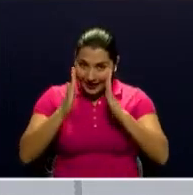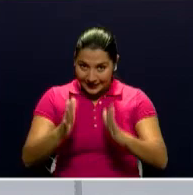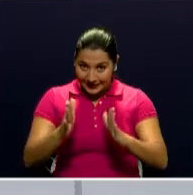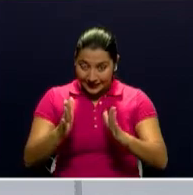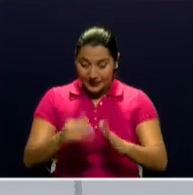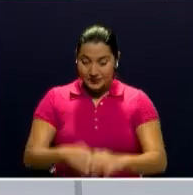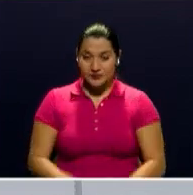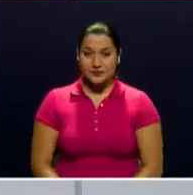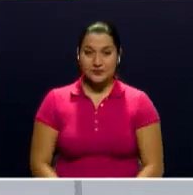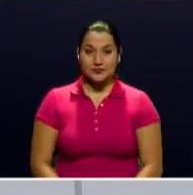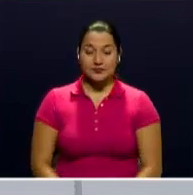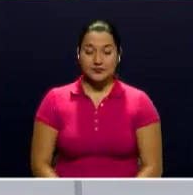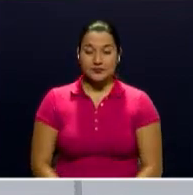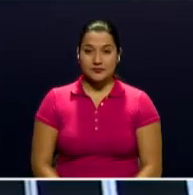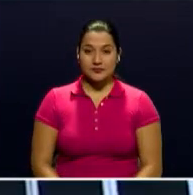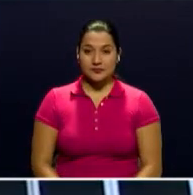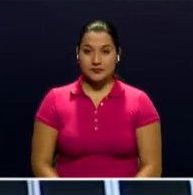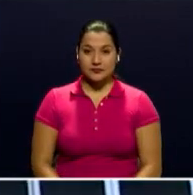la consulta médica.